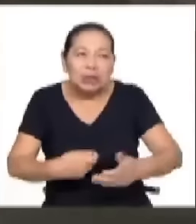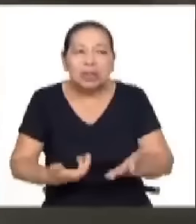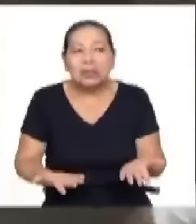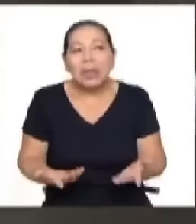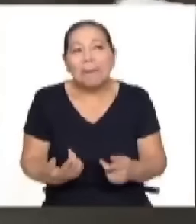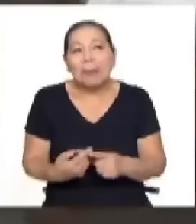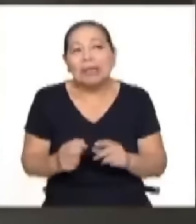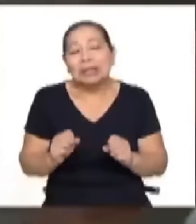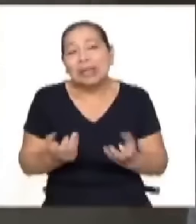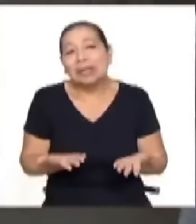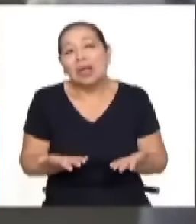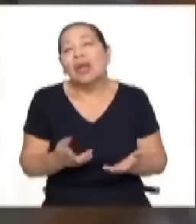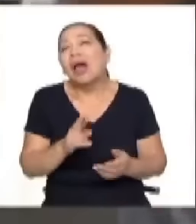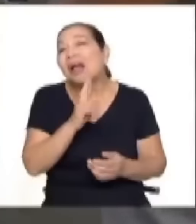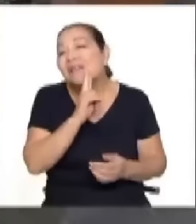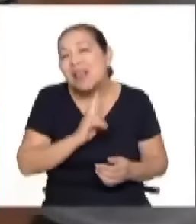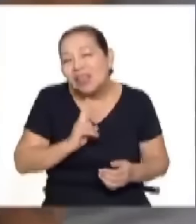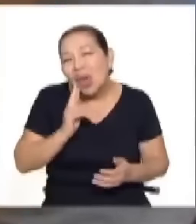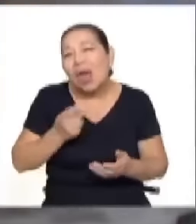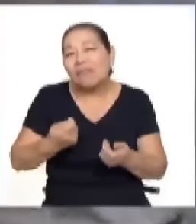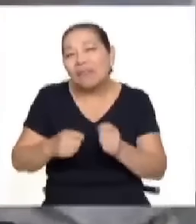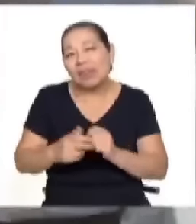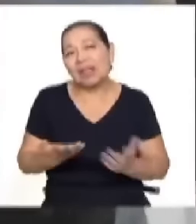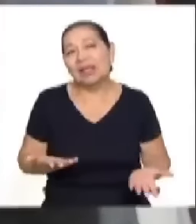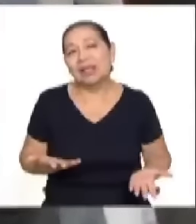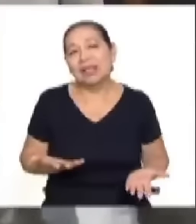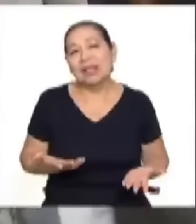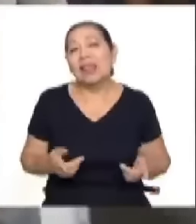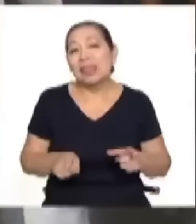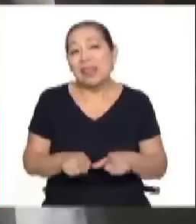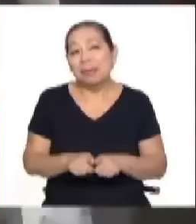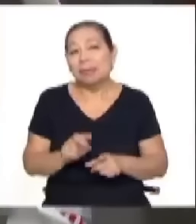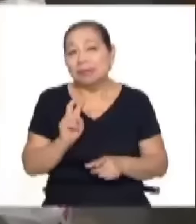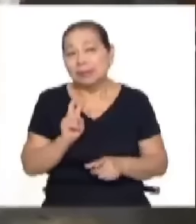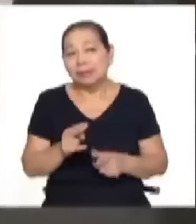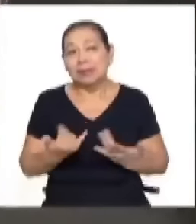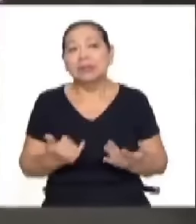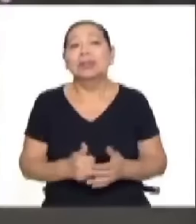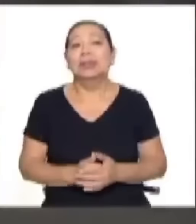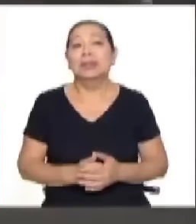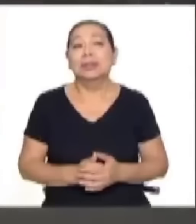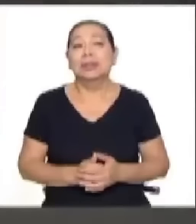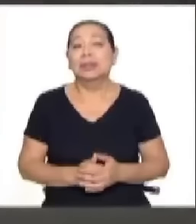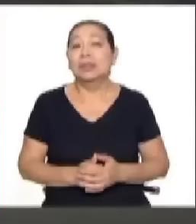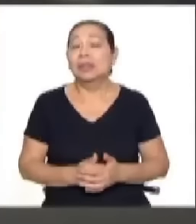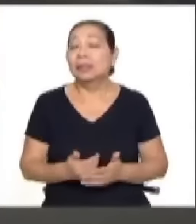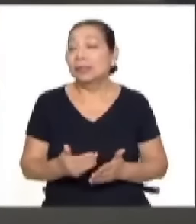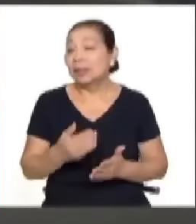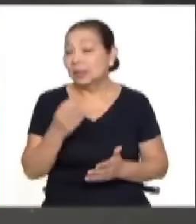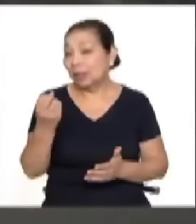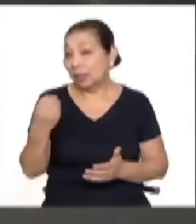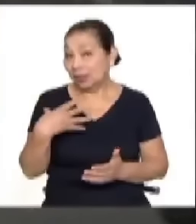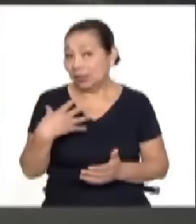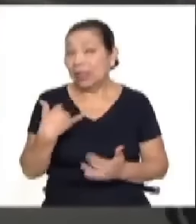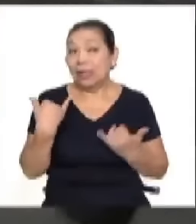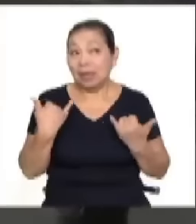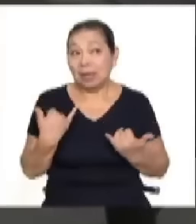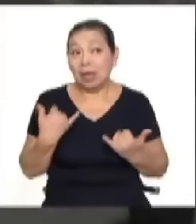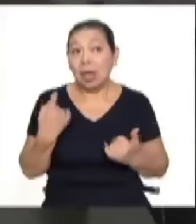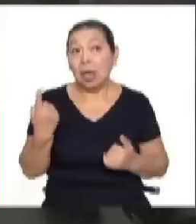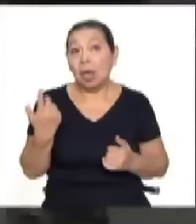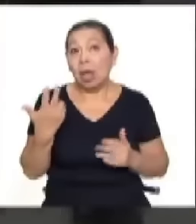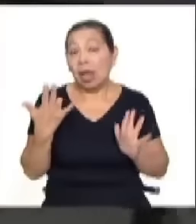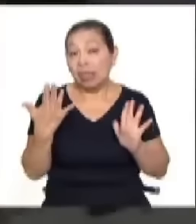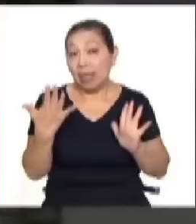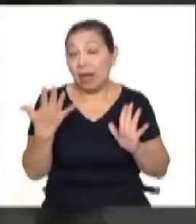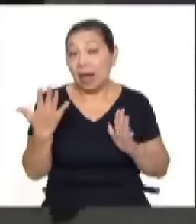también quienes tienen restaurantes. Y también vamos a conocer esto. Ahora, una información adicional que nos han dado es que solo hasta